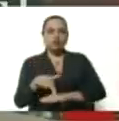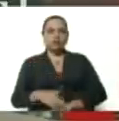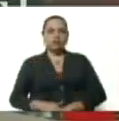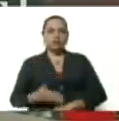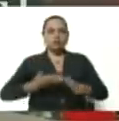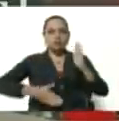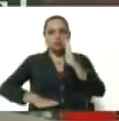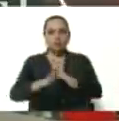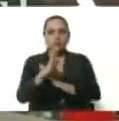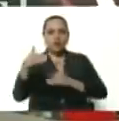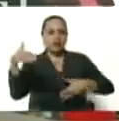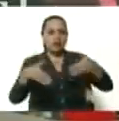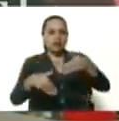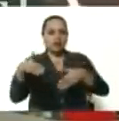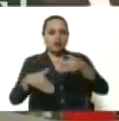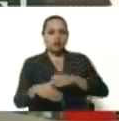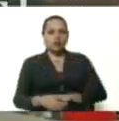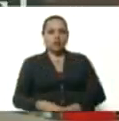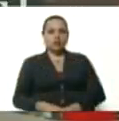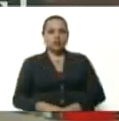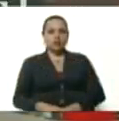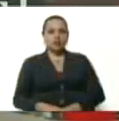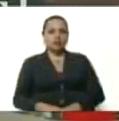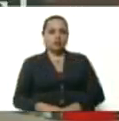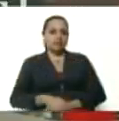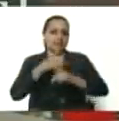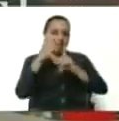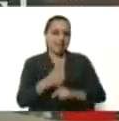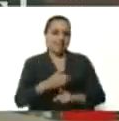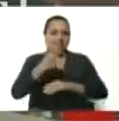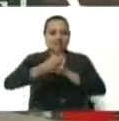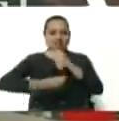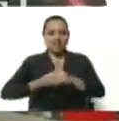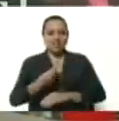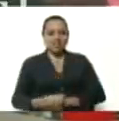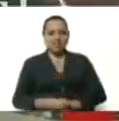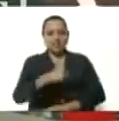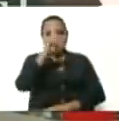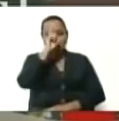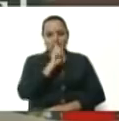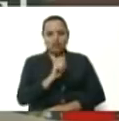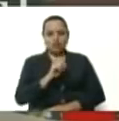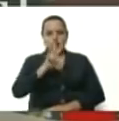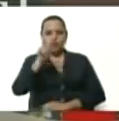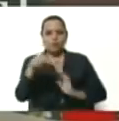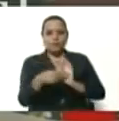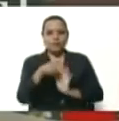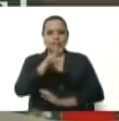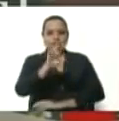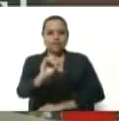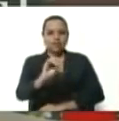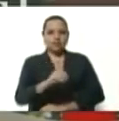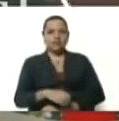rumbo a las elecciones parlamentarias obligatorias del año 2020.